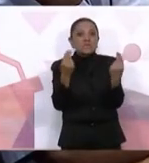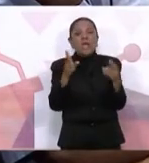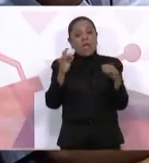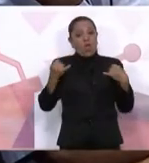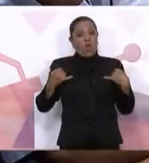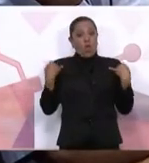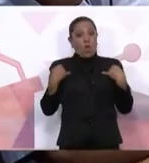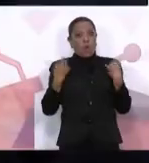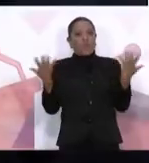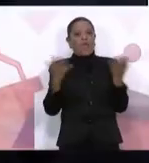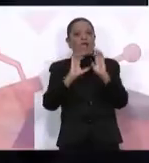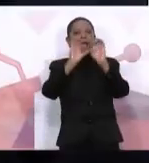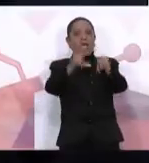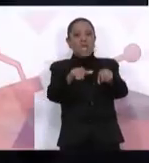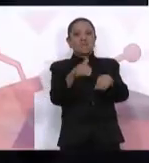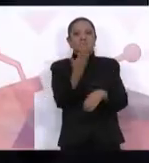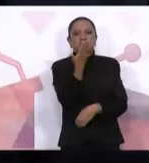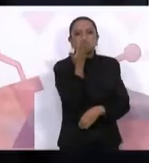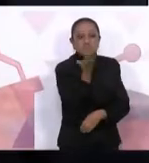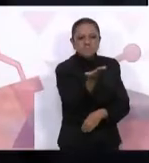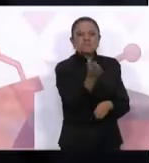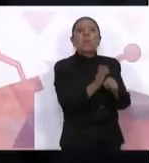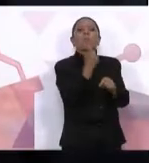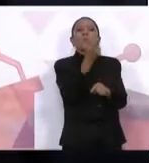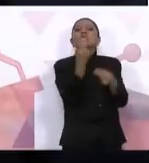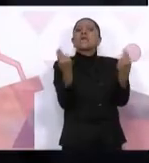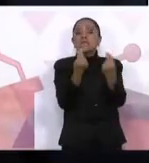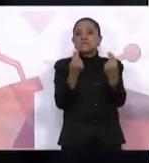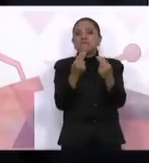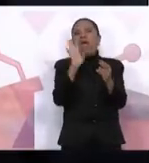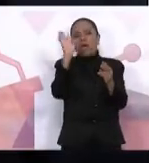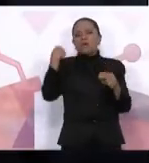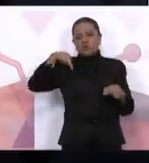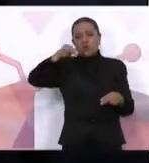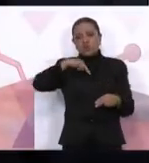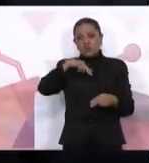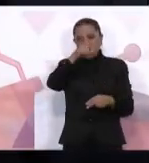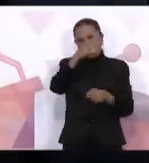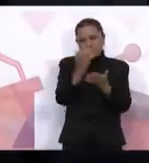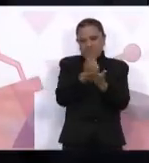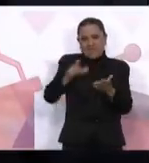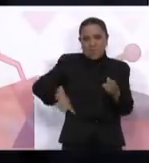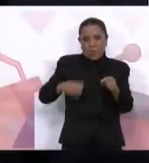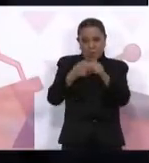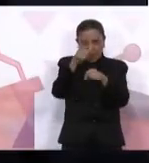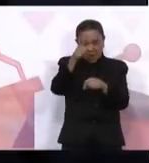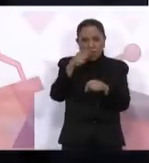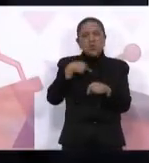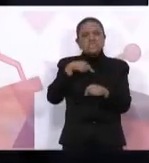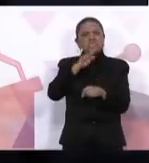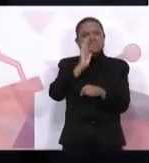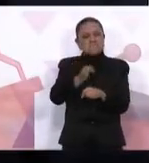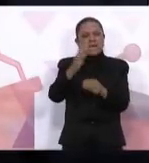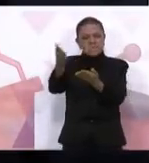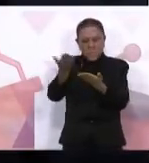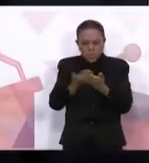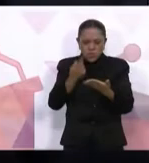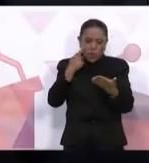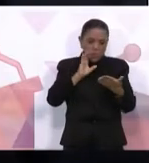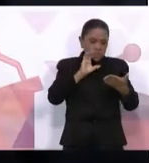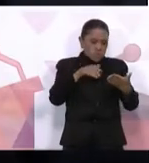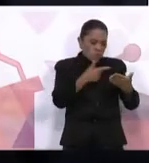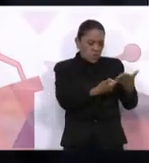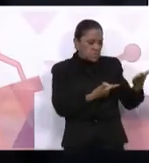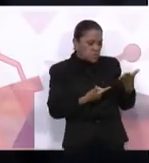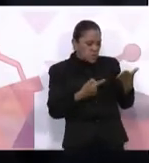necesita y nosotros confiando en la palabra del joven recibiéramos esta solicitud segundo que fuera también avalada por la institución en la